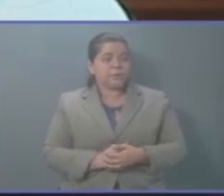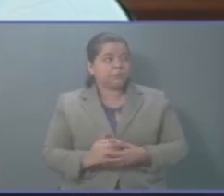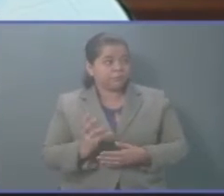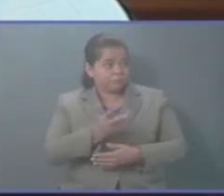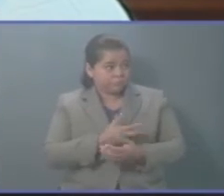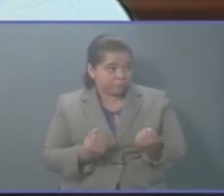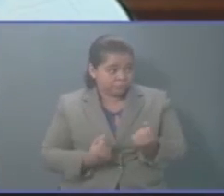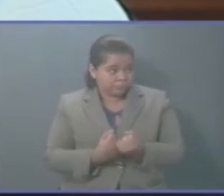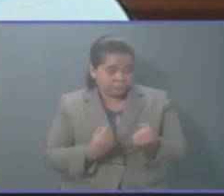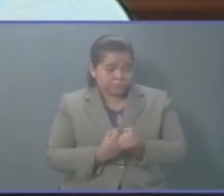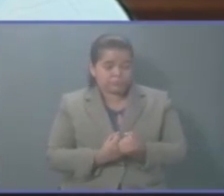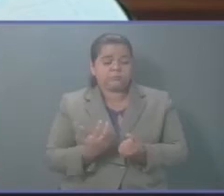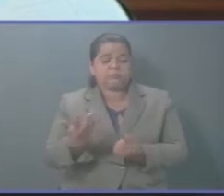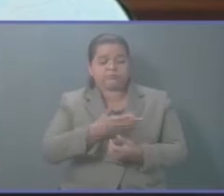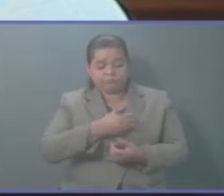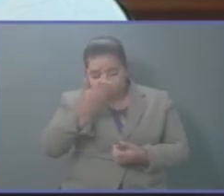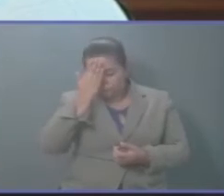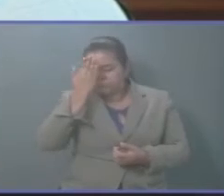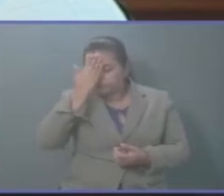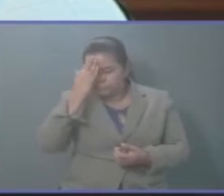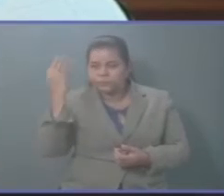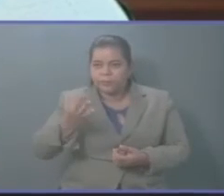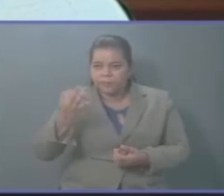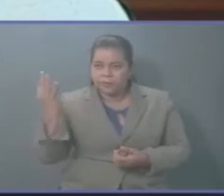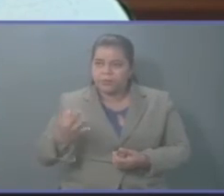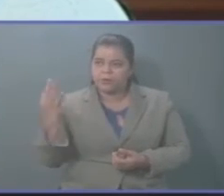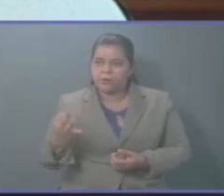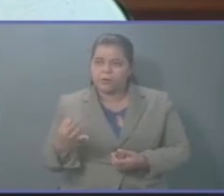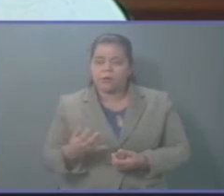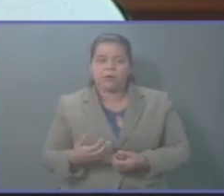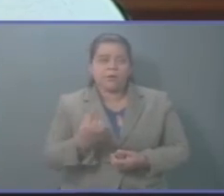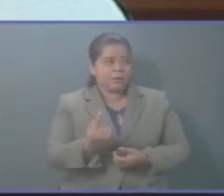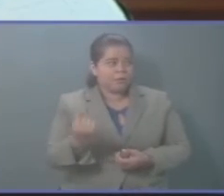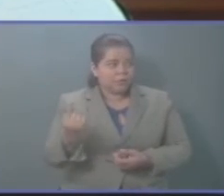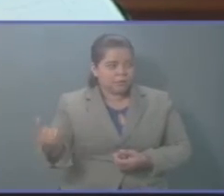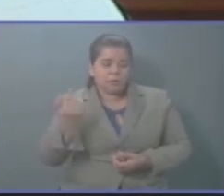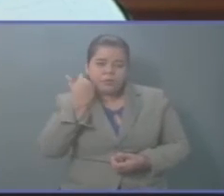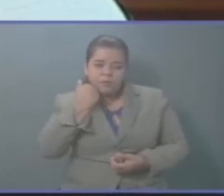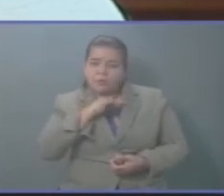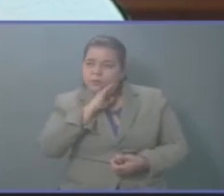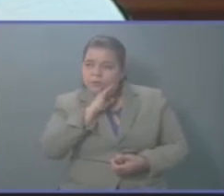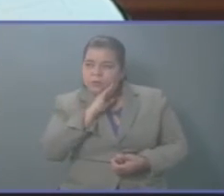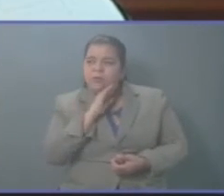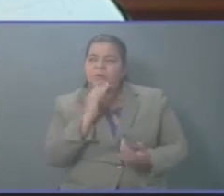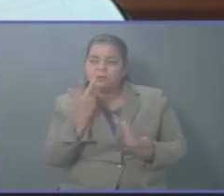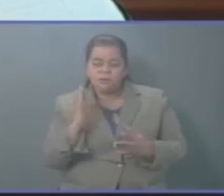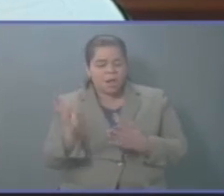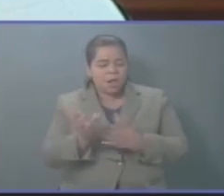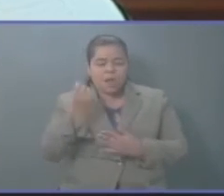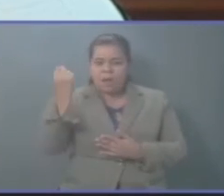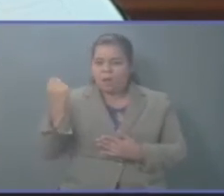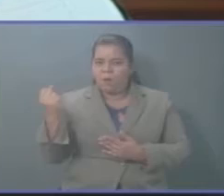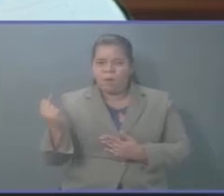Apoyamos, pues, y estamos conscientes de la necesidad de nuestros pacientes. Esto es un logro, es